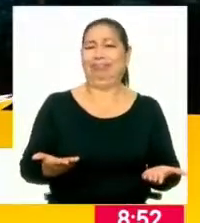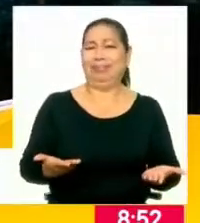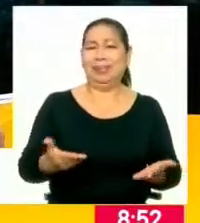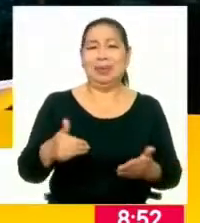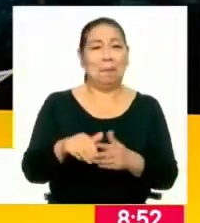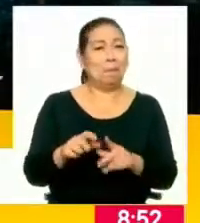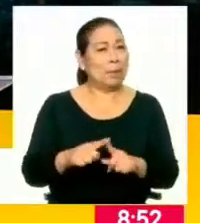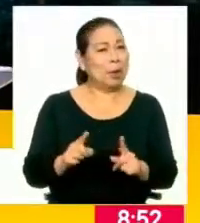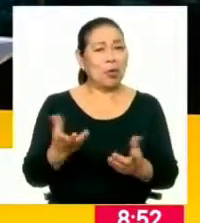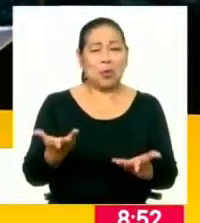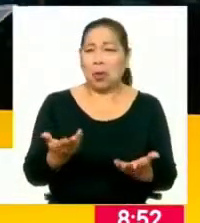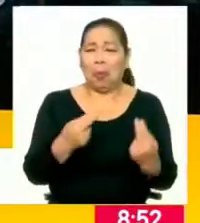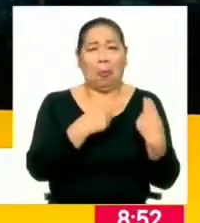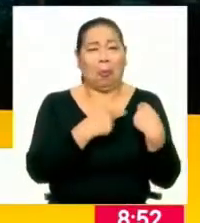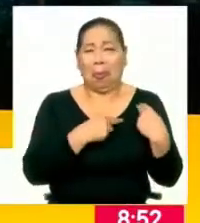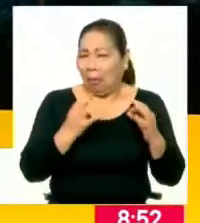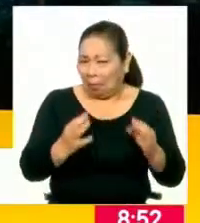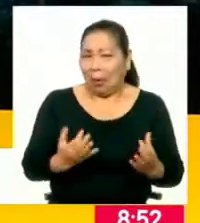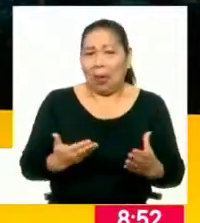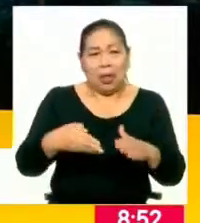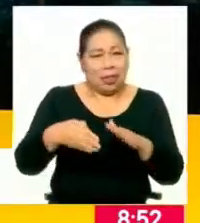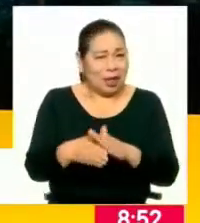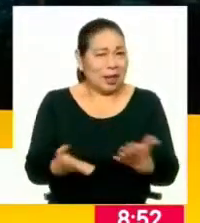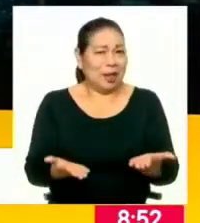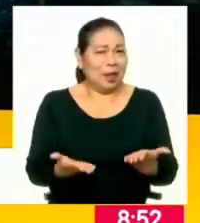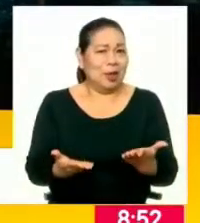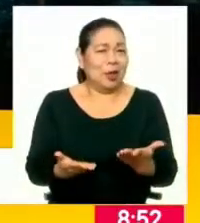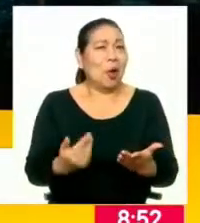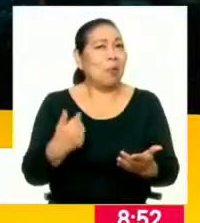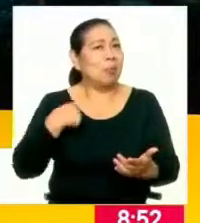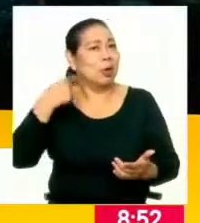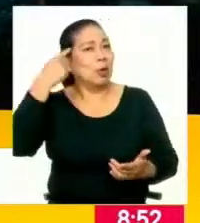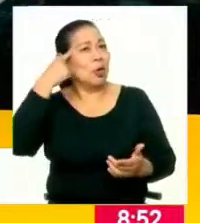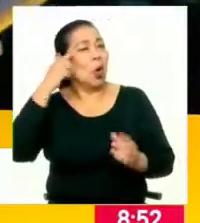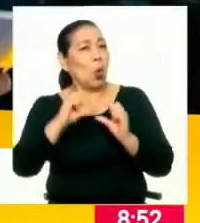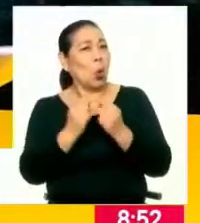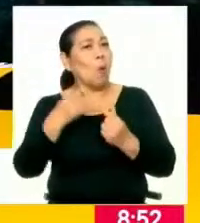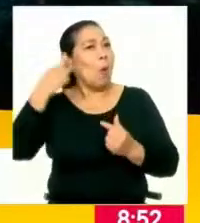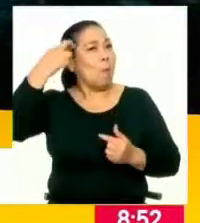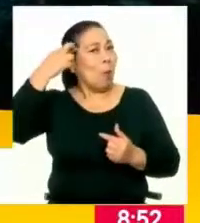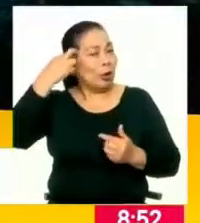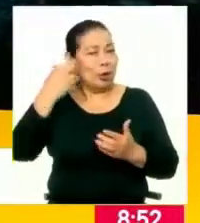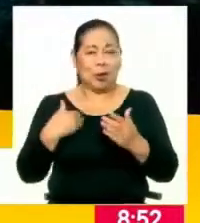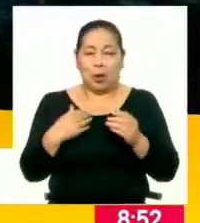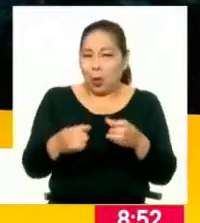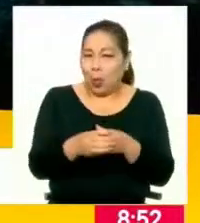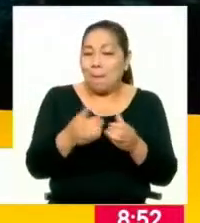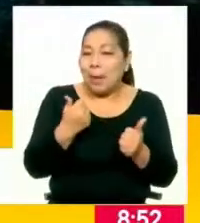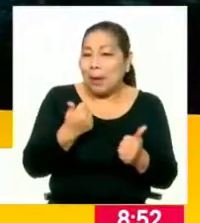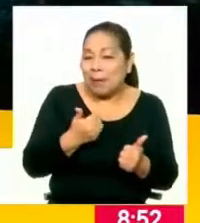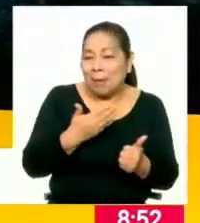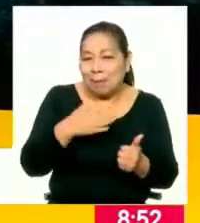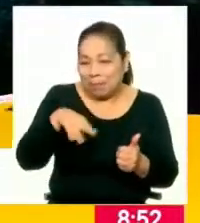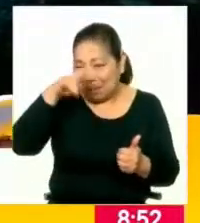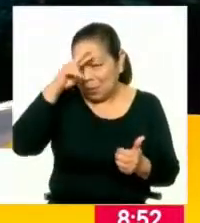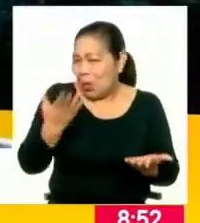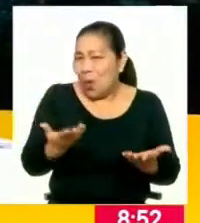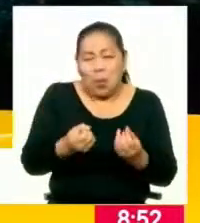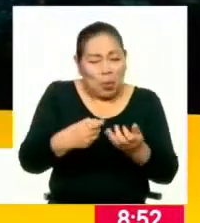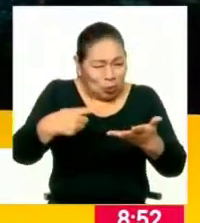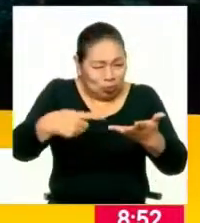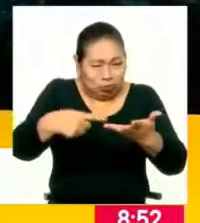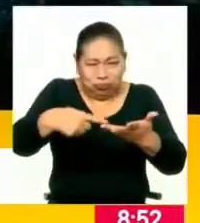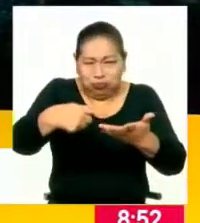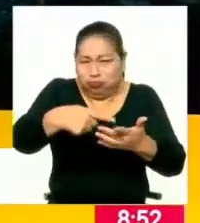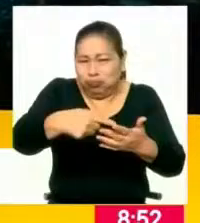jalen votos, pero que no tienen mayor compromiso dentro de una doctrina, un pensamiento, un plan de trabajo conjunto por el bien del país. Es decir, hay muchas